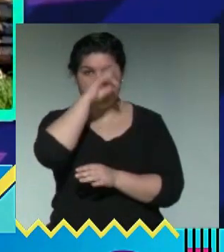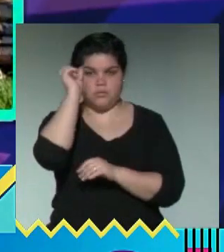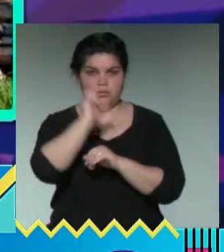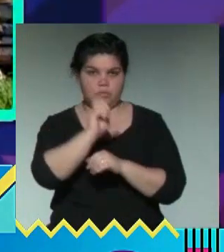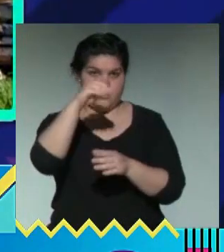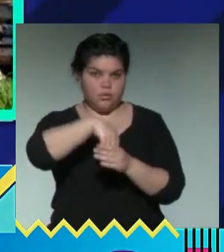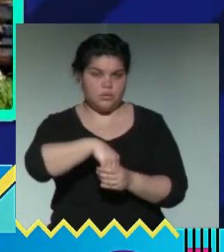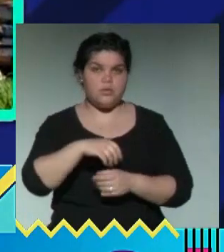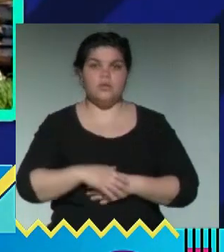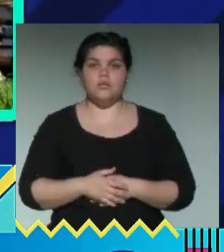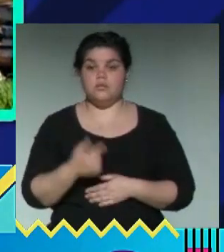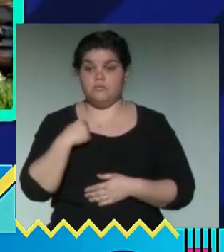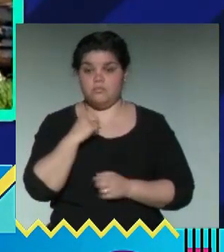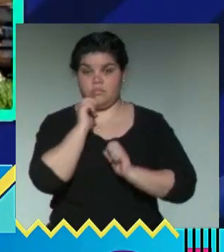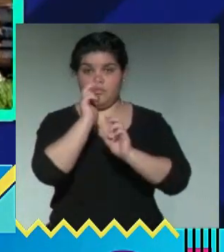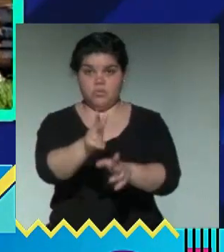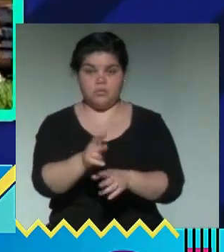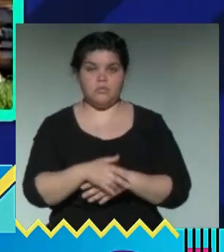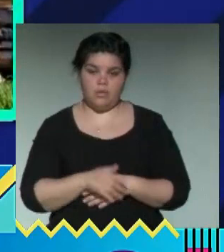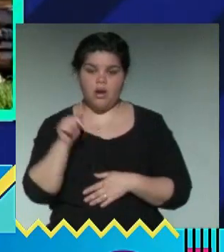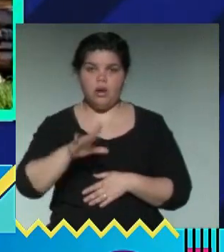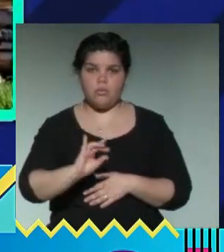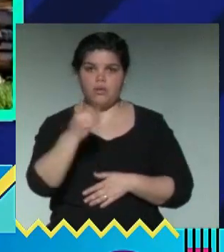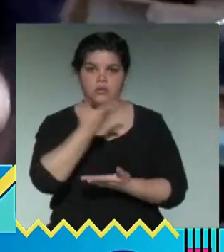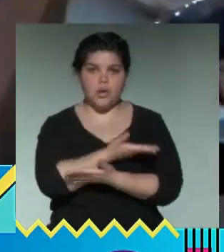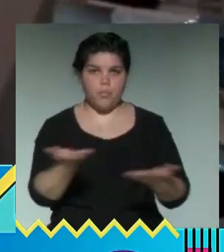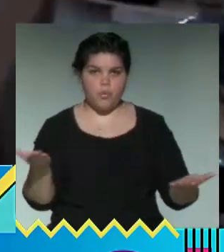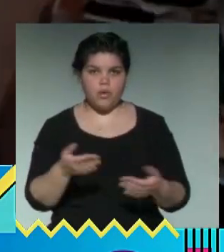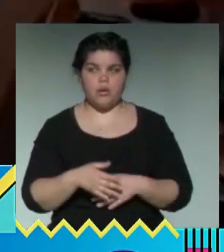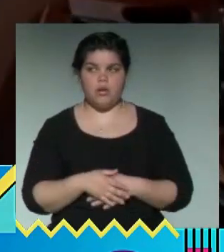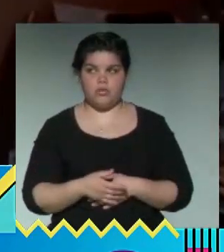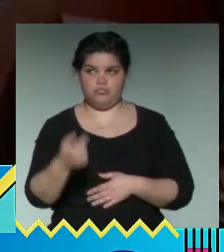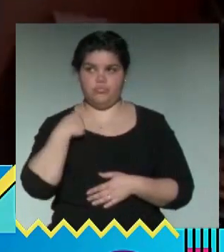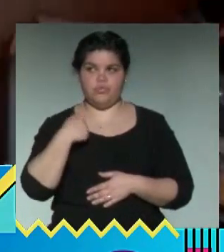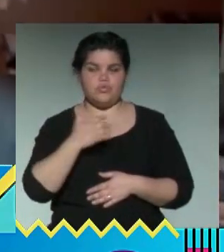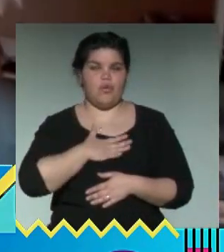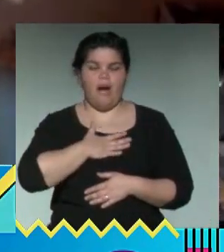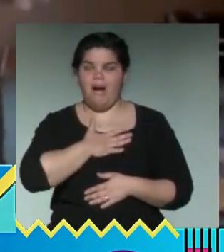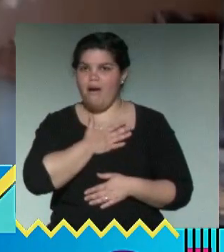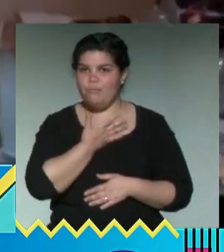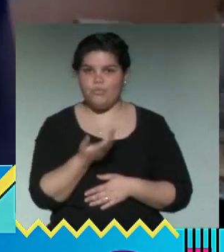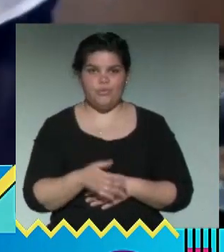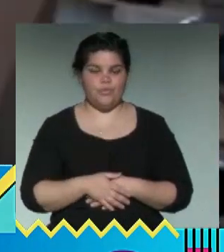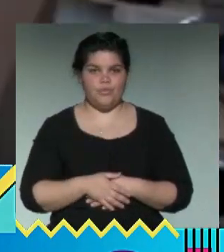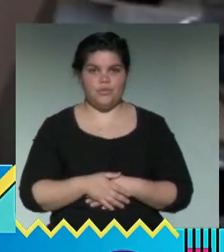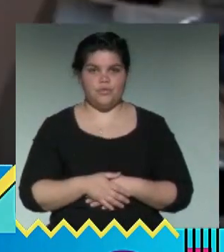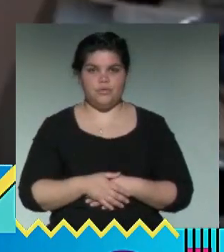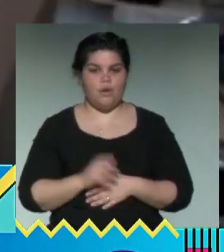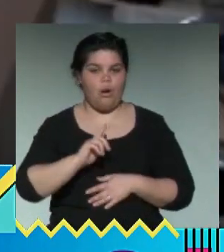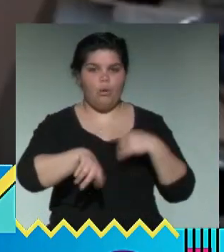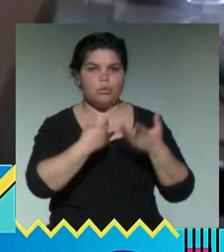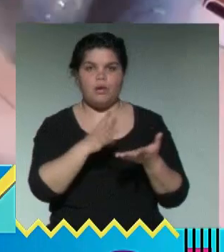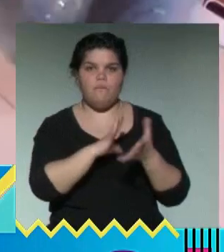de que si bien tenemos universidad pública, y para mí es algo que yo amo y que yo no podría estudiar de otra